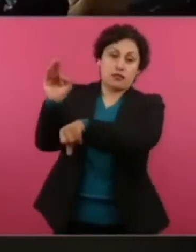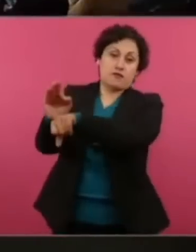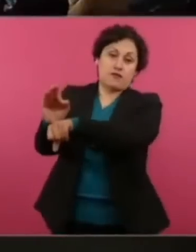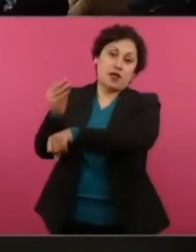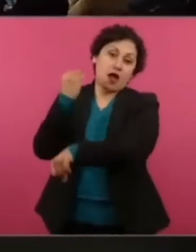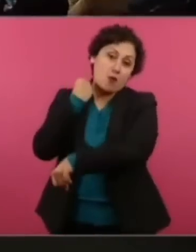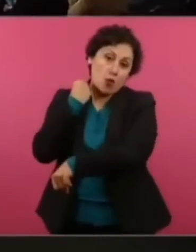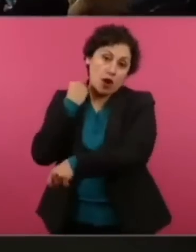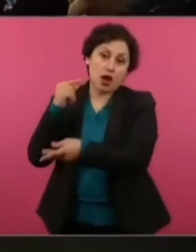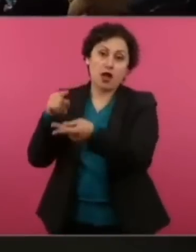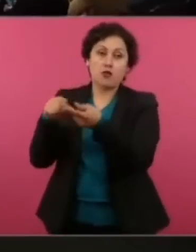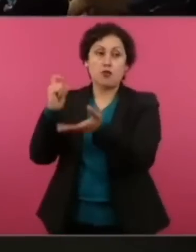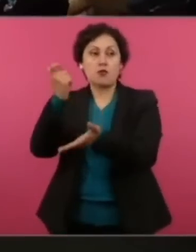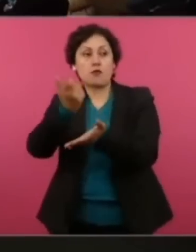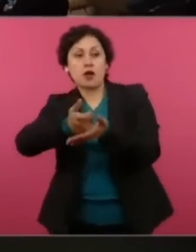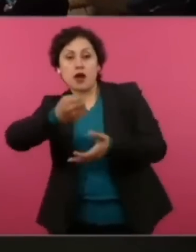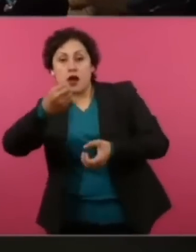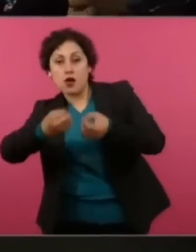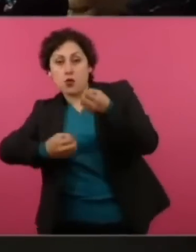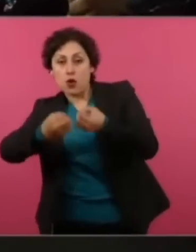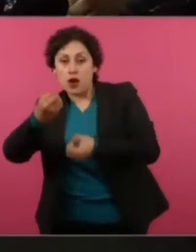las fianzas.